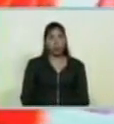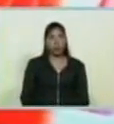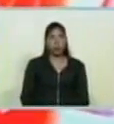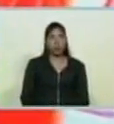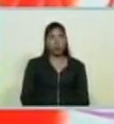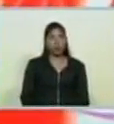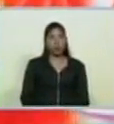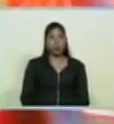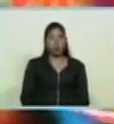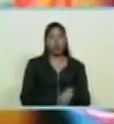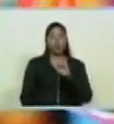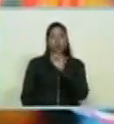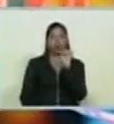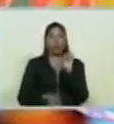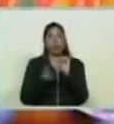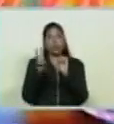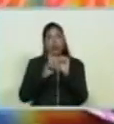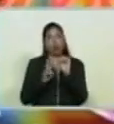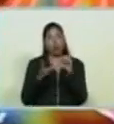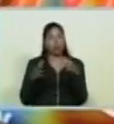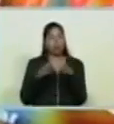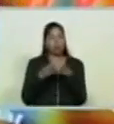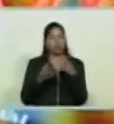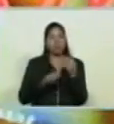Movimiento Somos Venezuela.